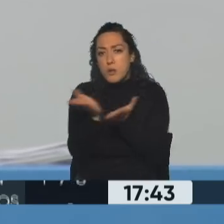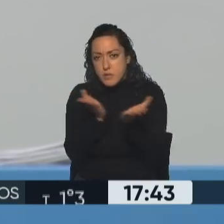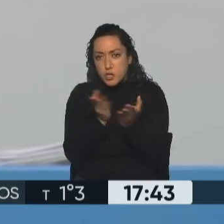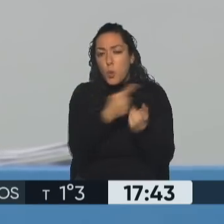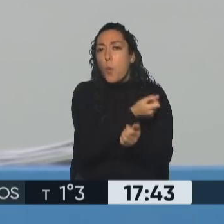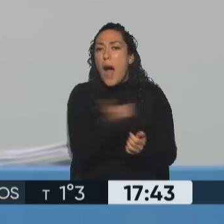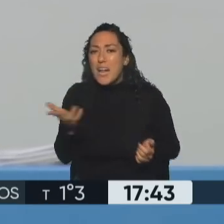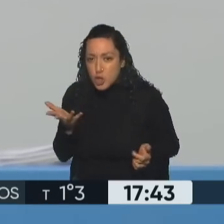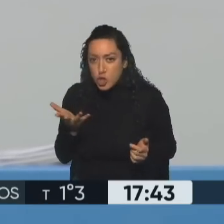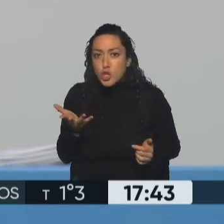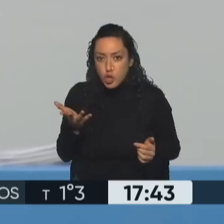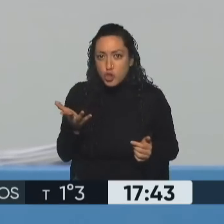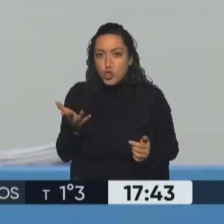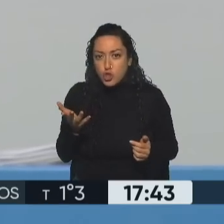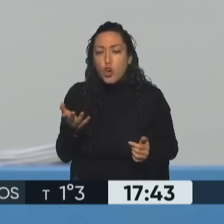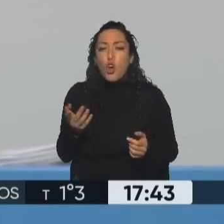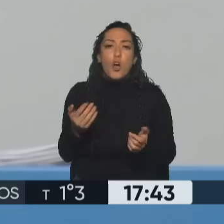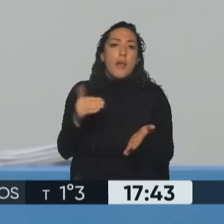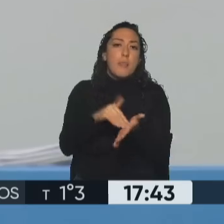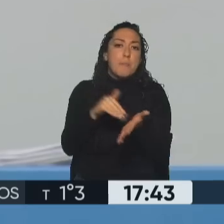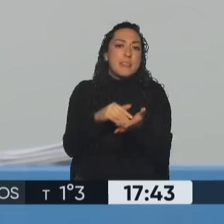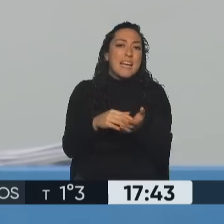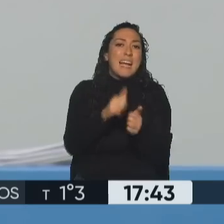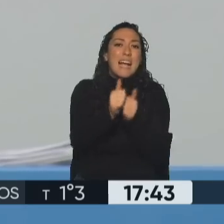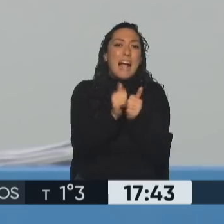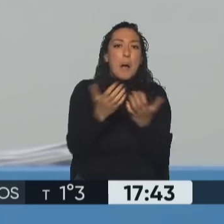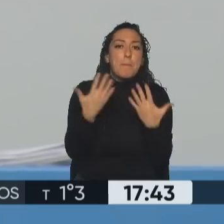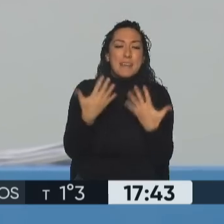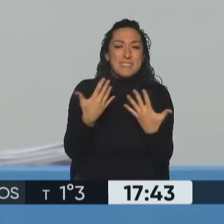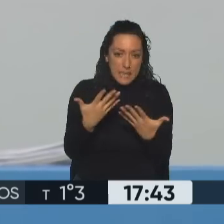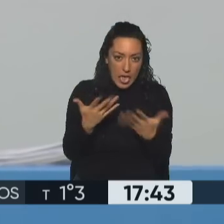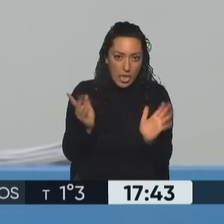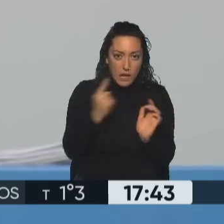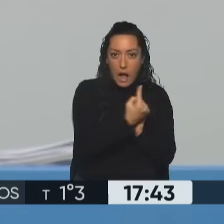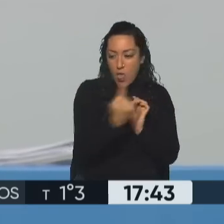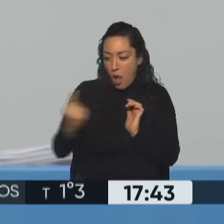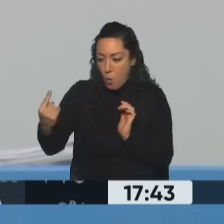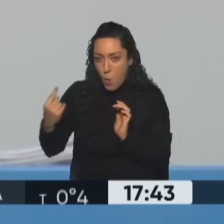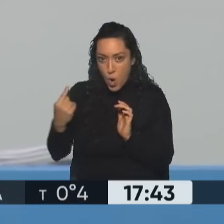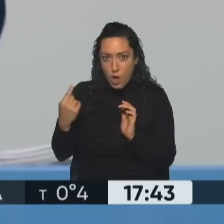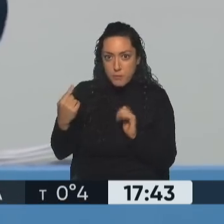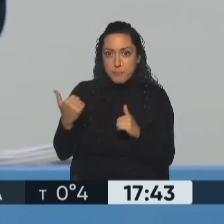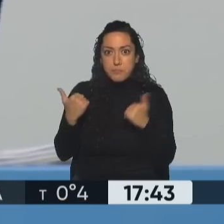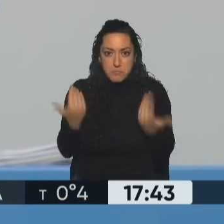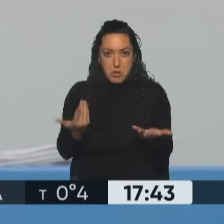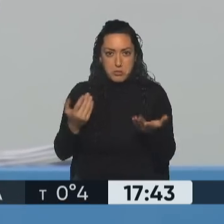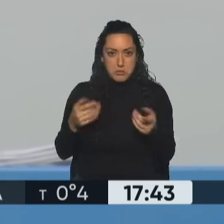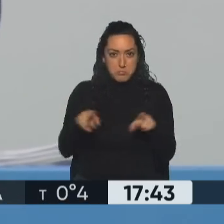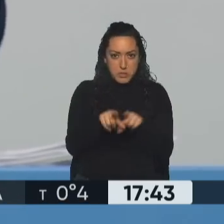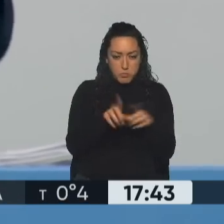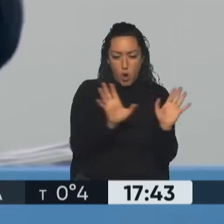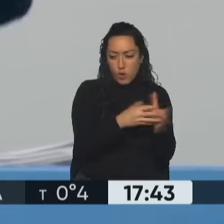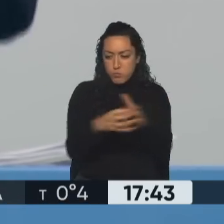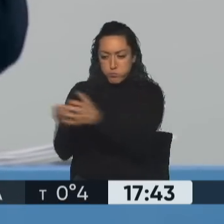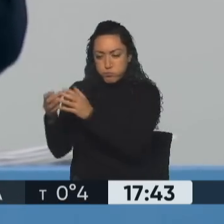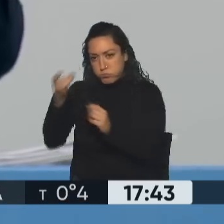servicios, se mide por capacidad instalada. Y cuando voy a ver la capacidad instalada de los 12